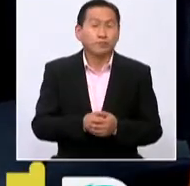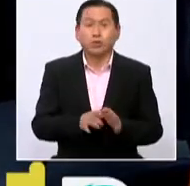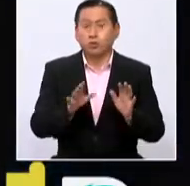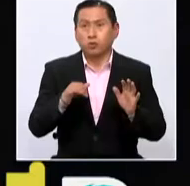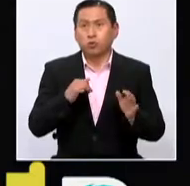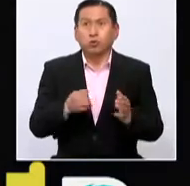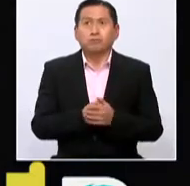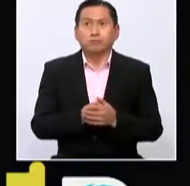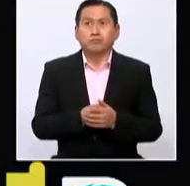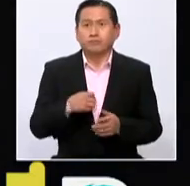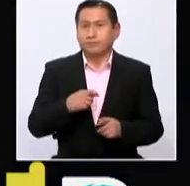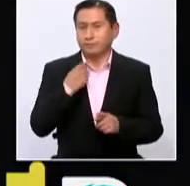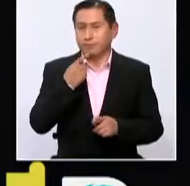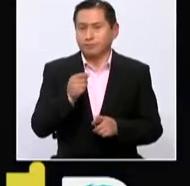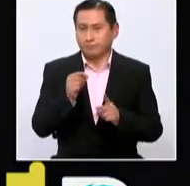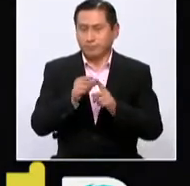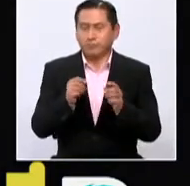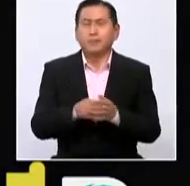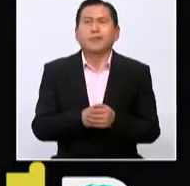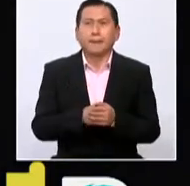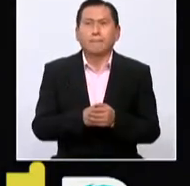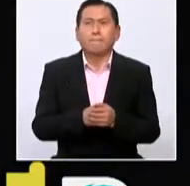yo te puedo decir una cosa.